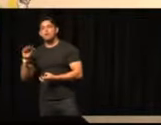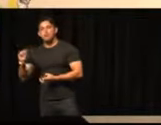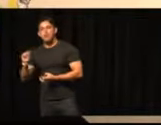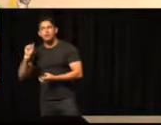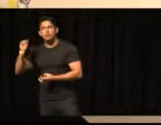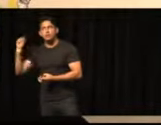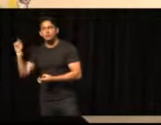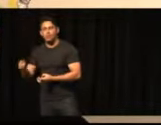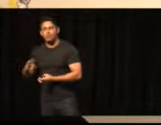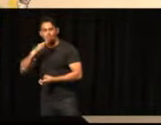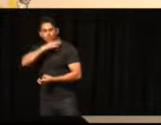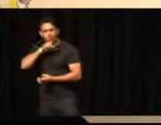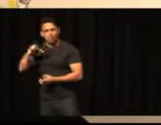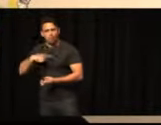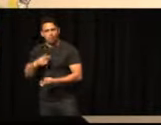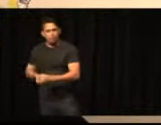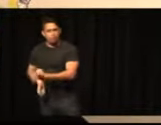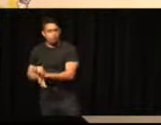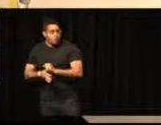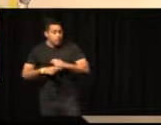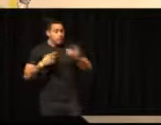Comité Internacional de los Grandes Eventos.